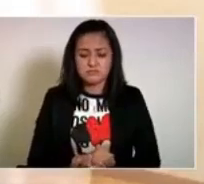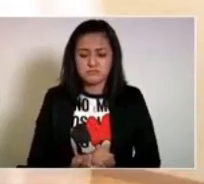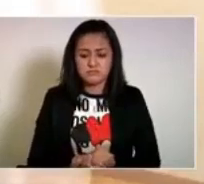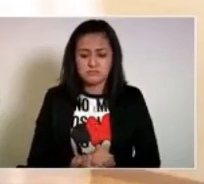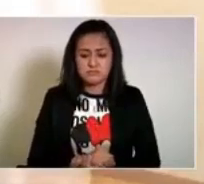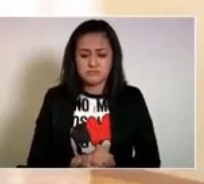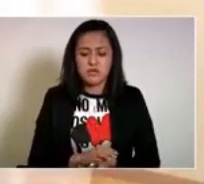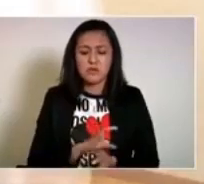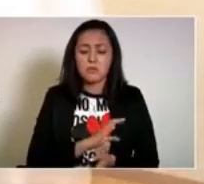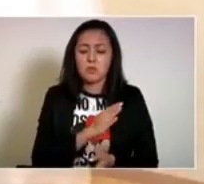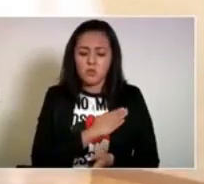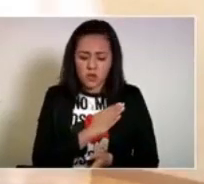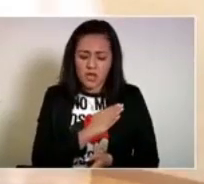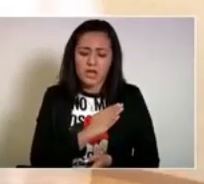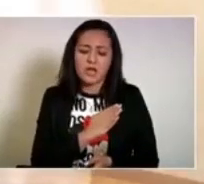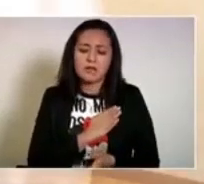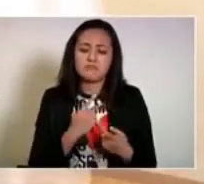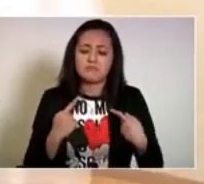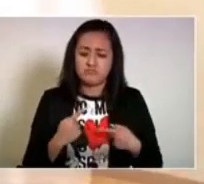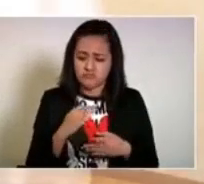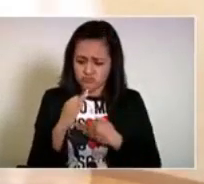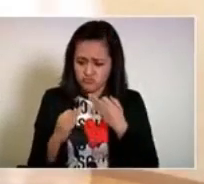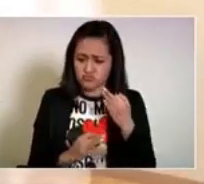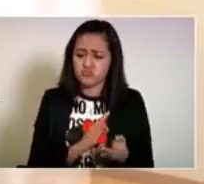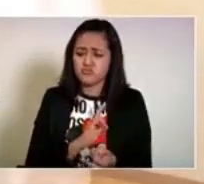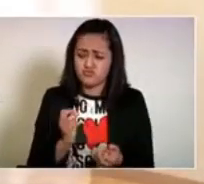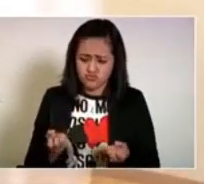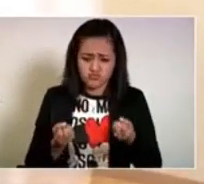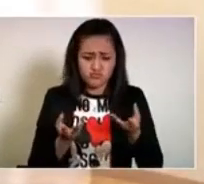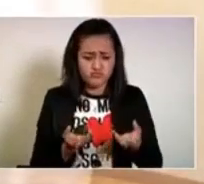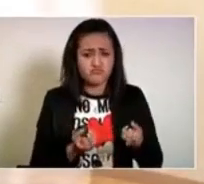la bondad. Todos podemos, ¿eh?